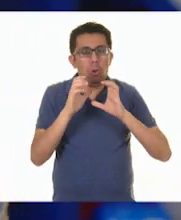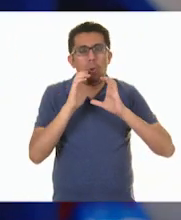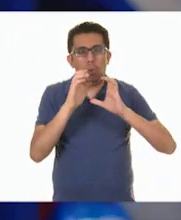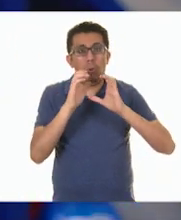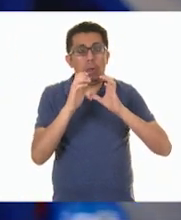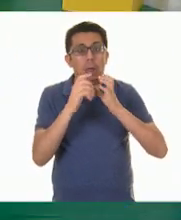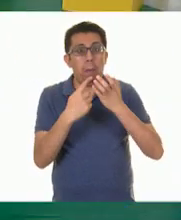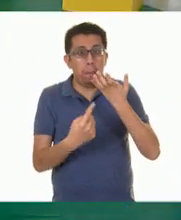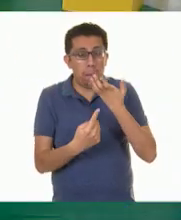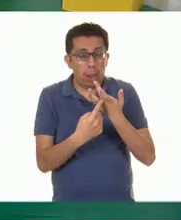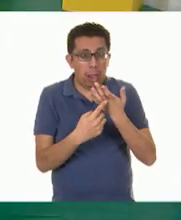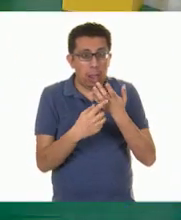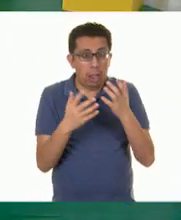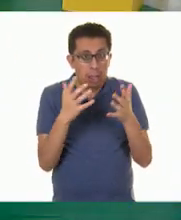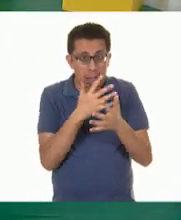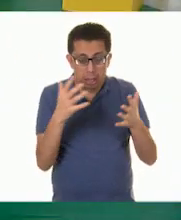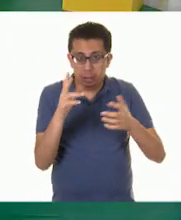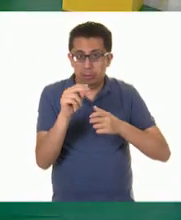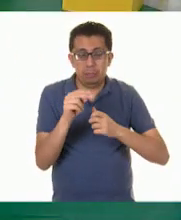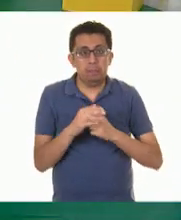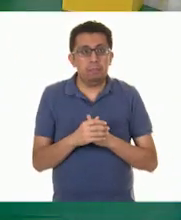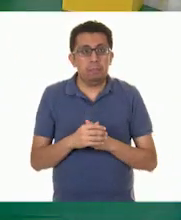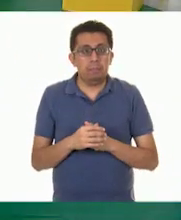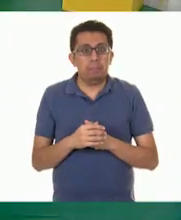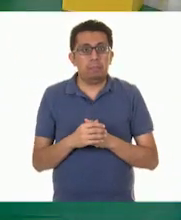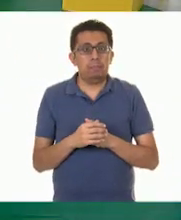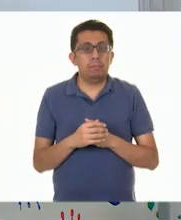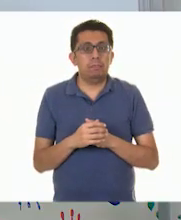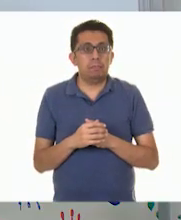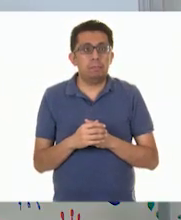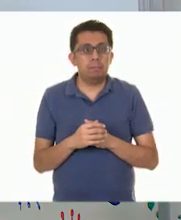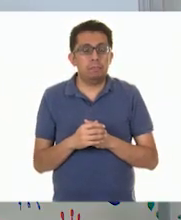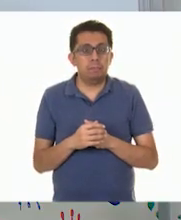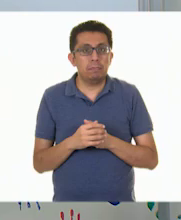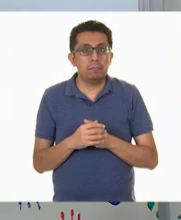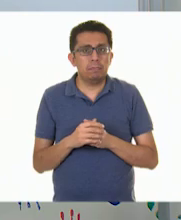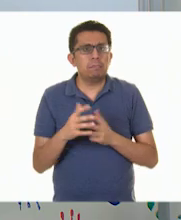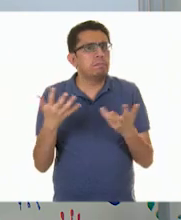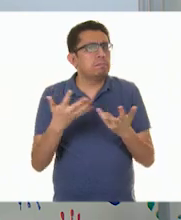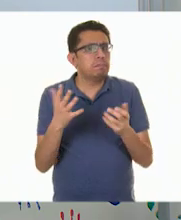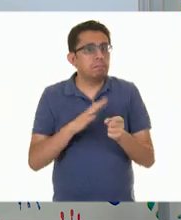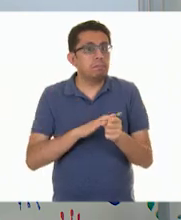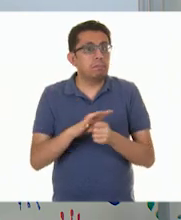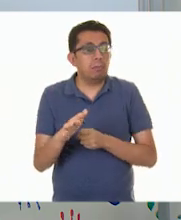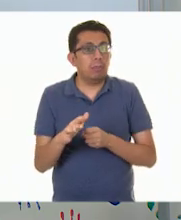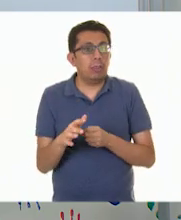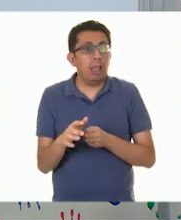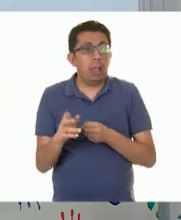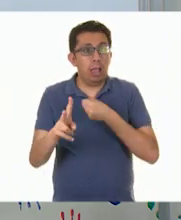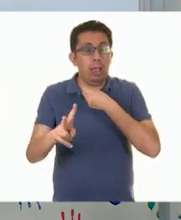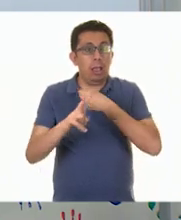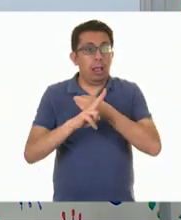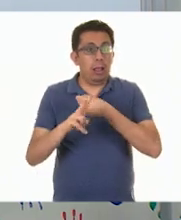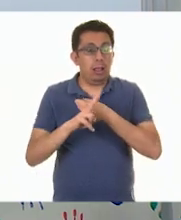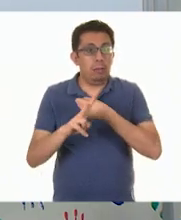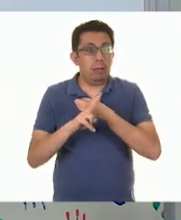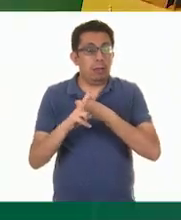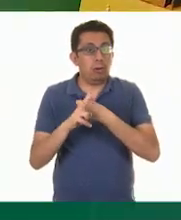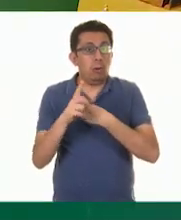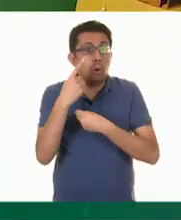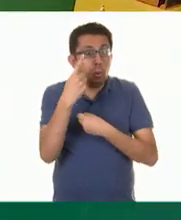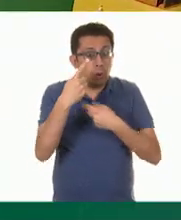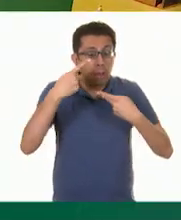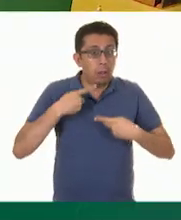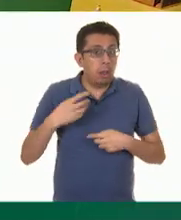hilo. ¿Qué vamos a hacer, Alexia? Uno se le va a poner en la oreja y el otro va a hablar por medio del